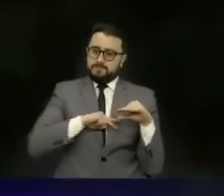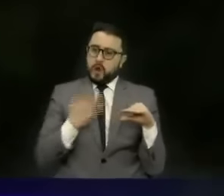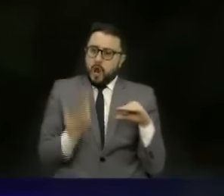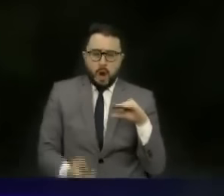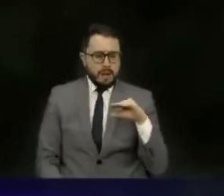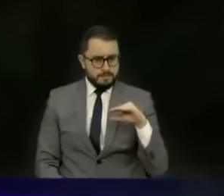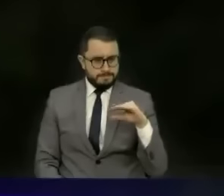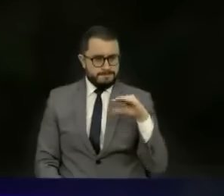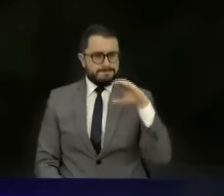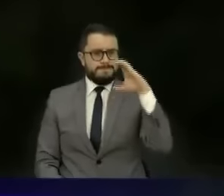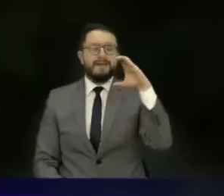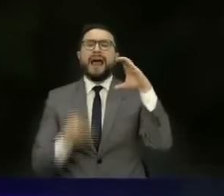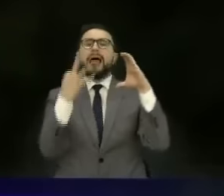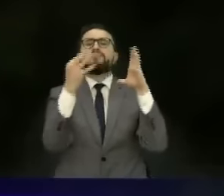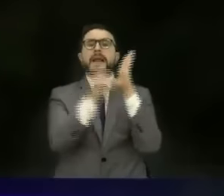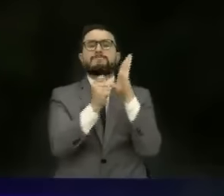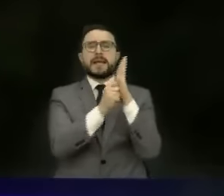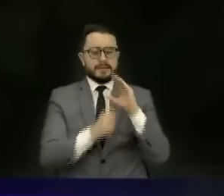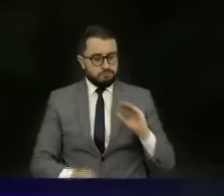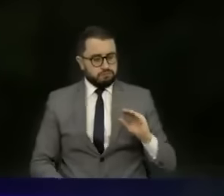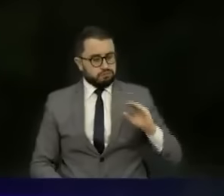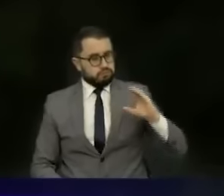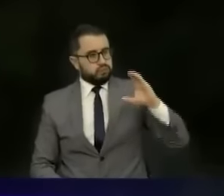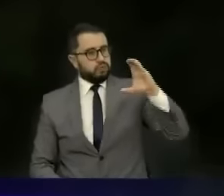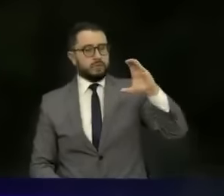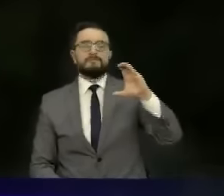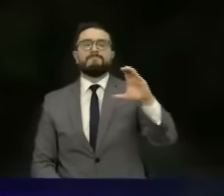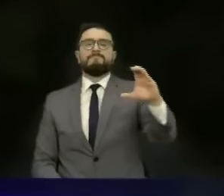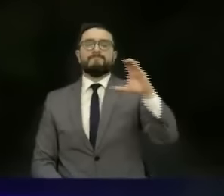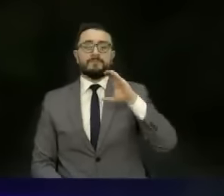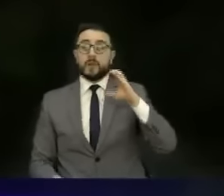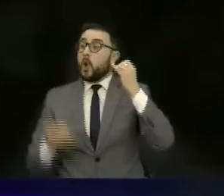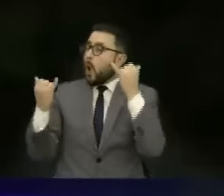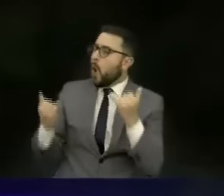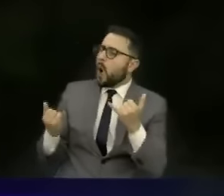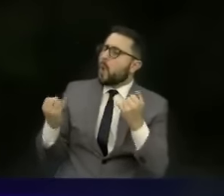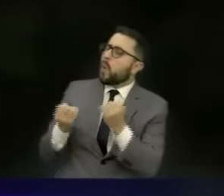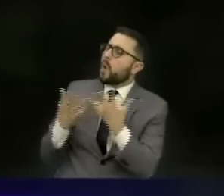que 3 veces. Hoy de esos 300,000 estamos en